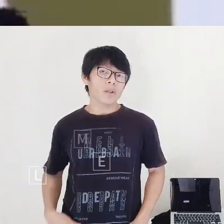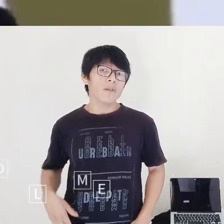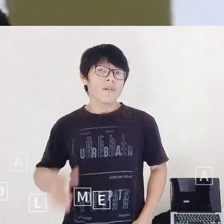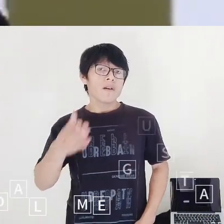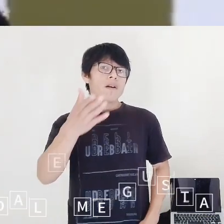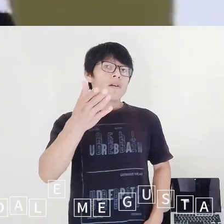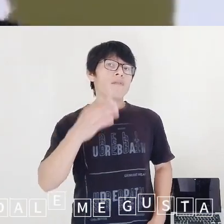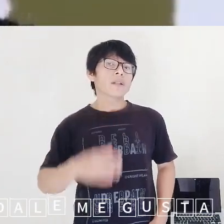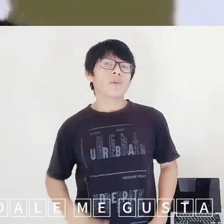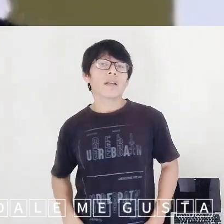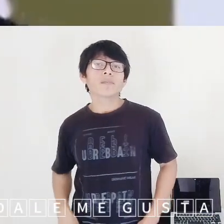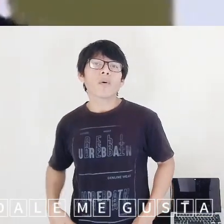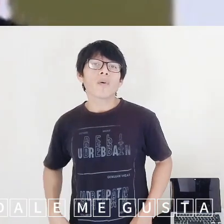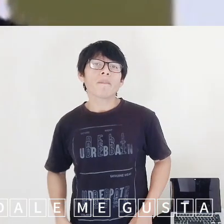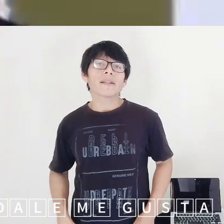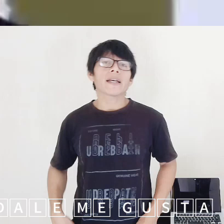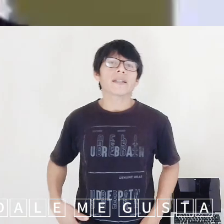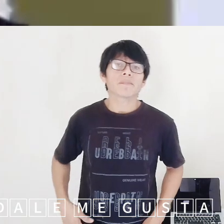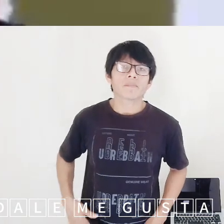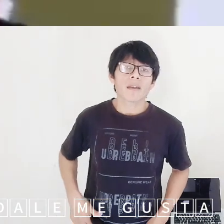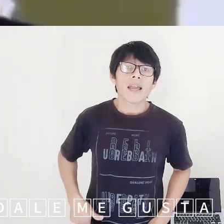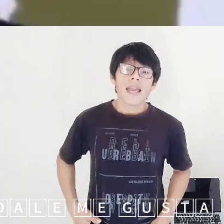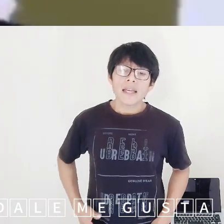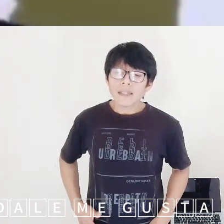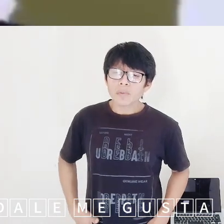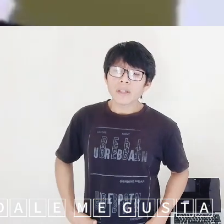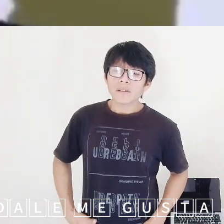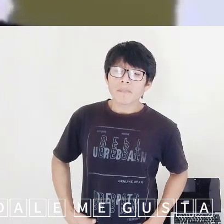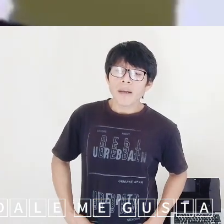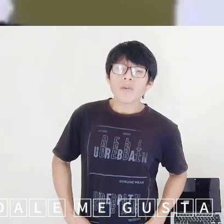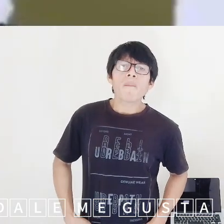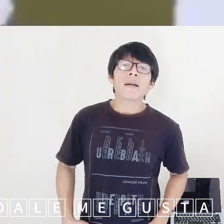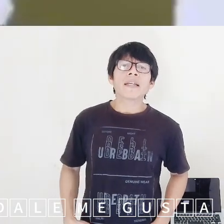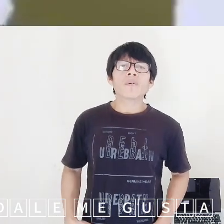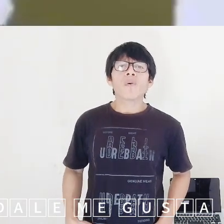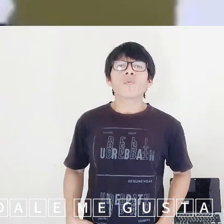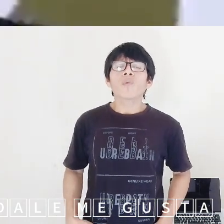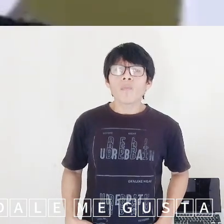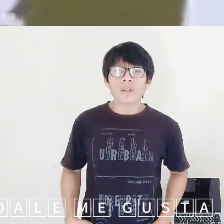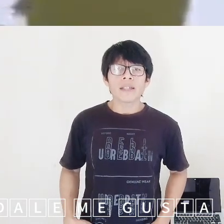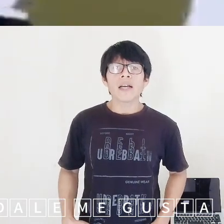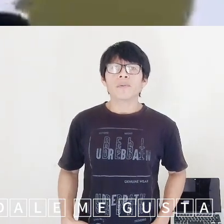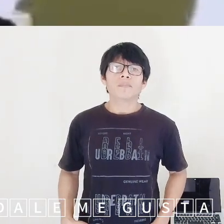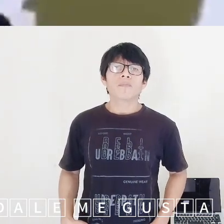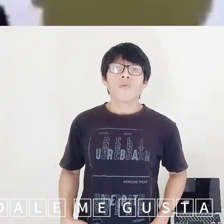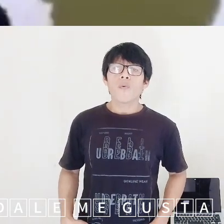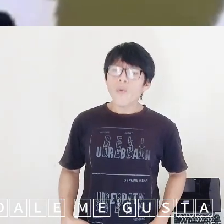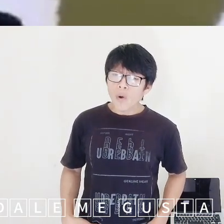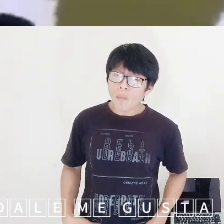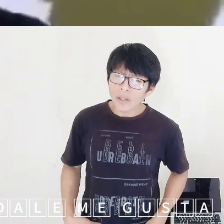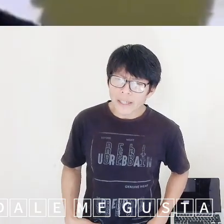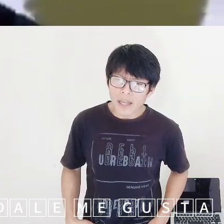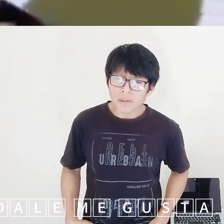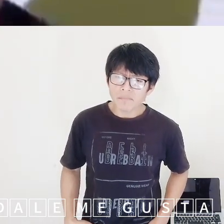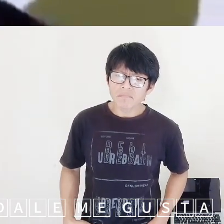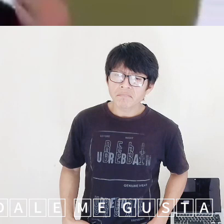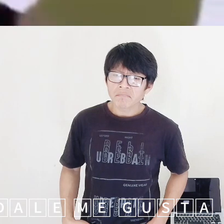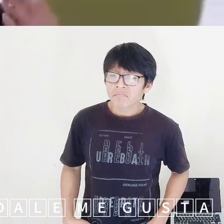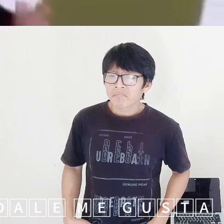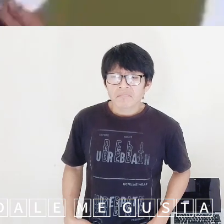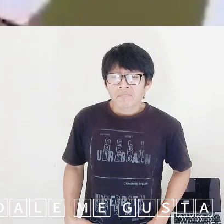que tuiteó fue esto que les pongo en pantalla. Ese tuit va acompañado con un comunicado. Un